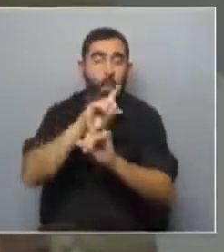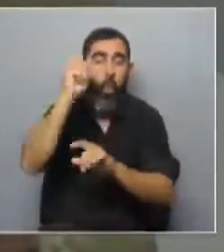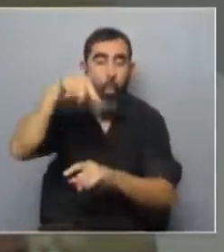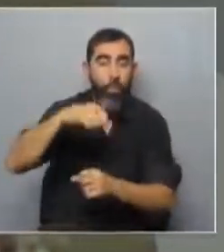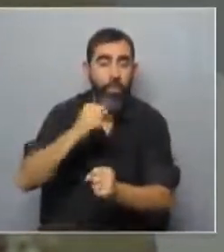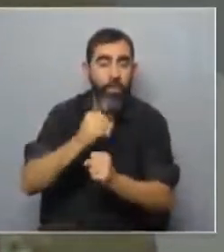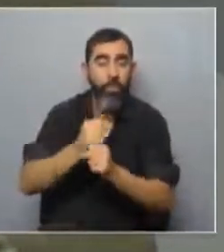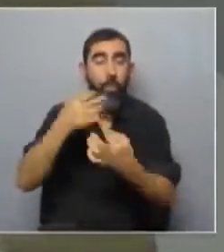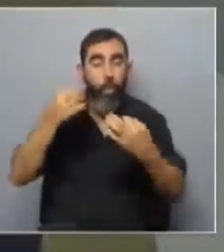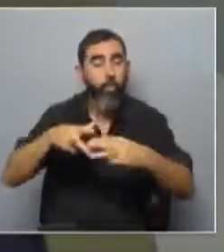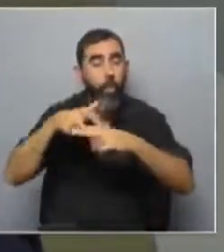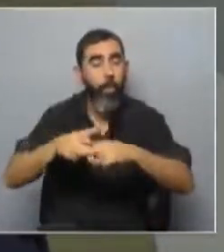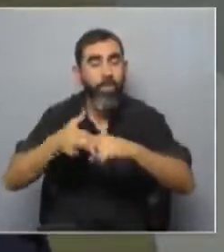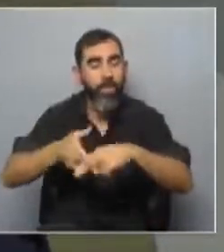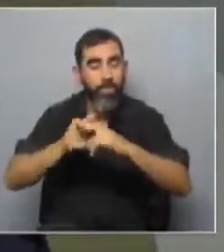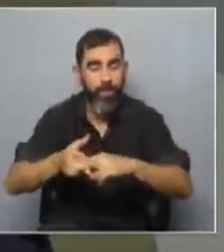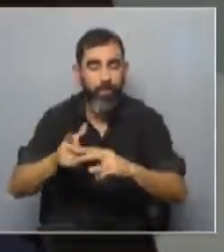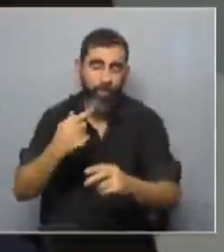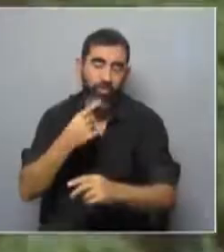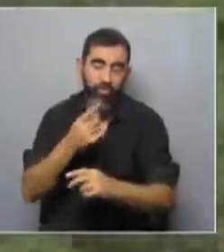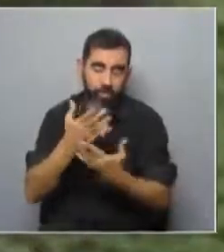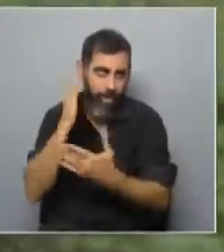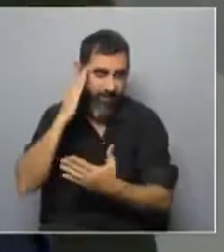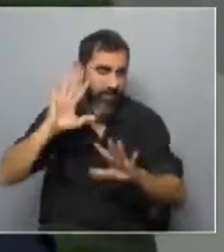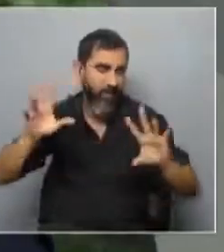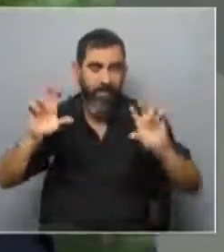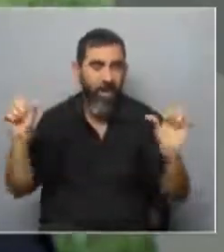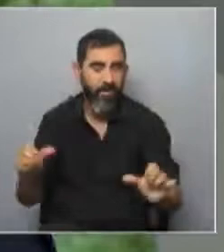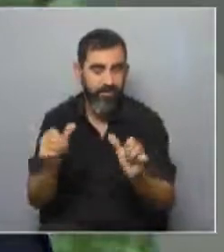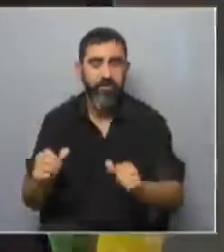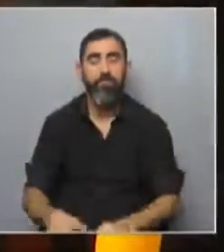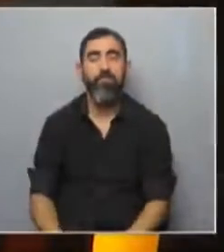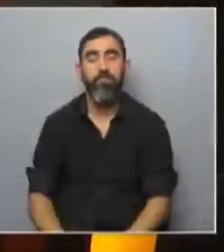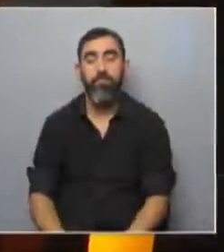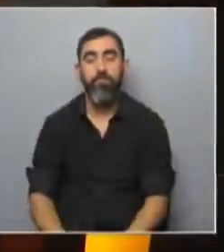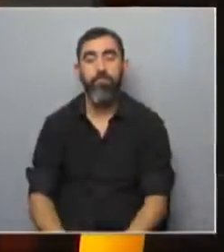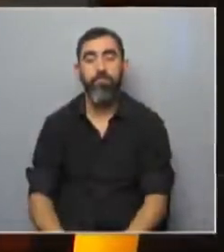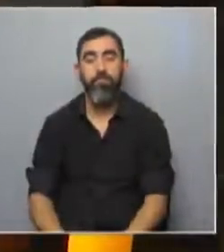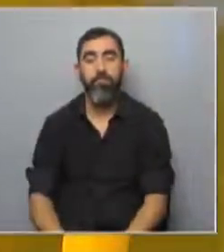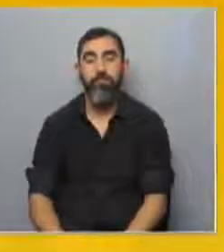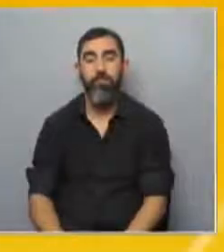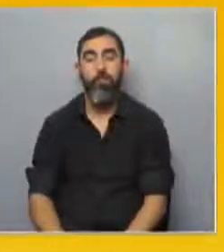estaban haciendo mantenimiento, exacto, creo que alcanza bastante para saber de qué se trata. Lo vemos.